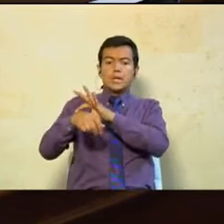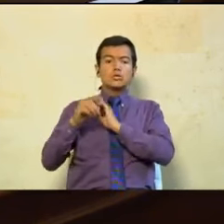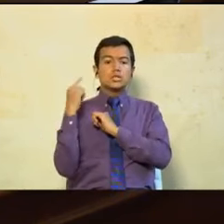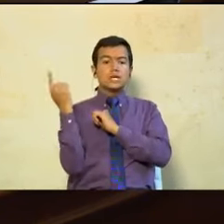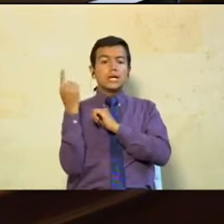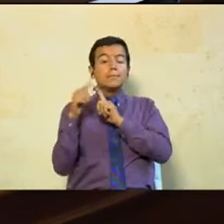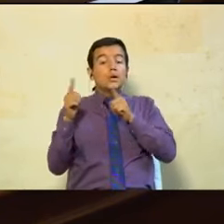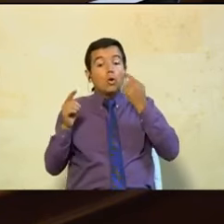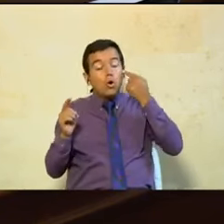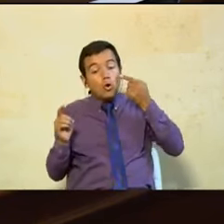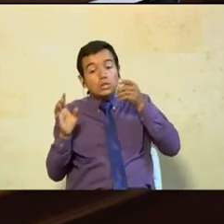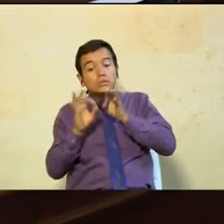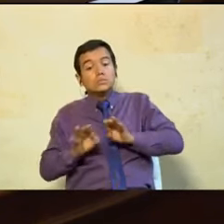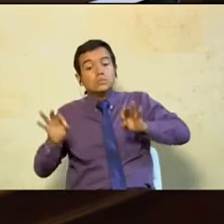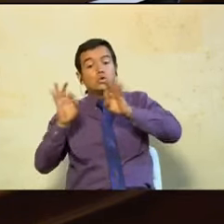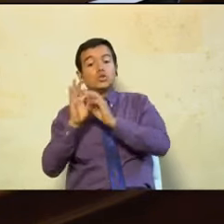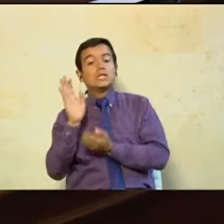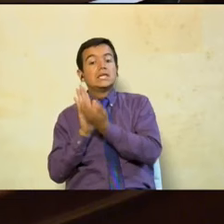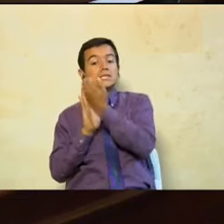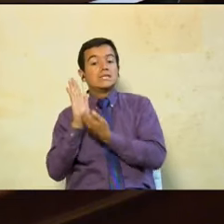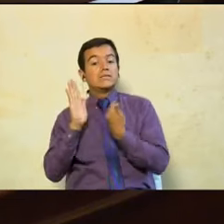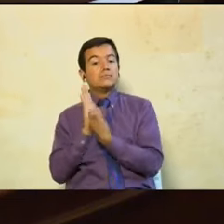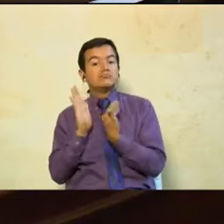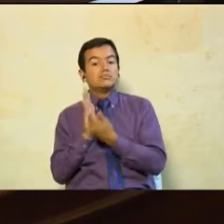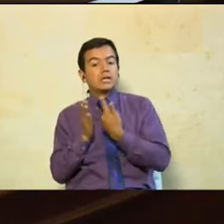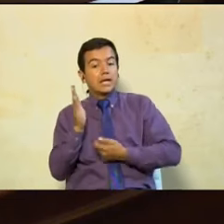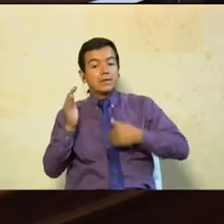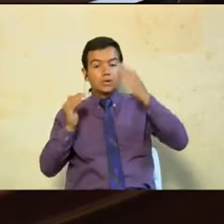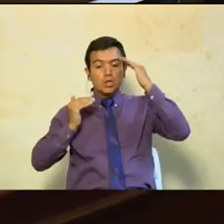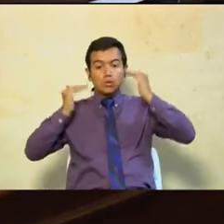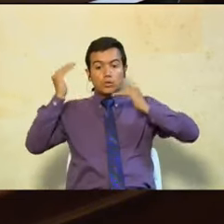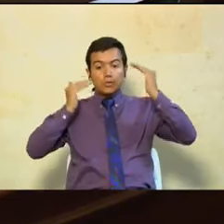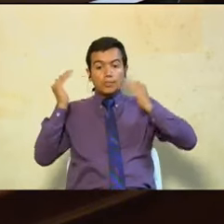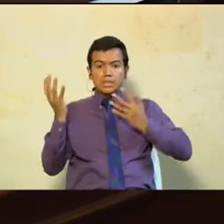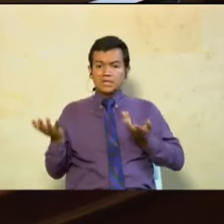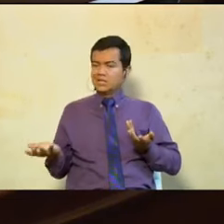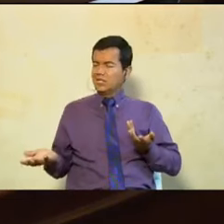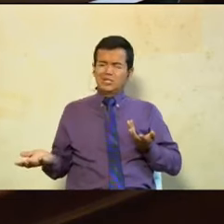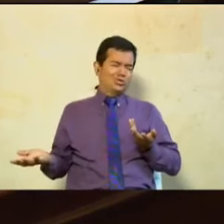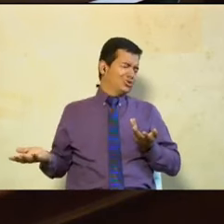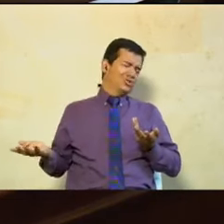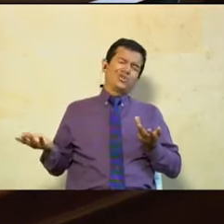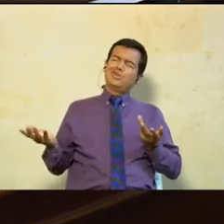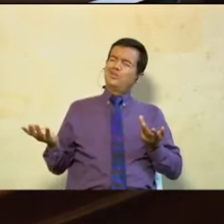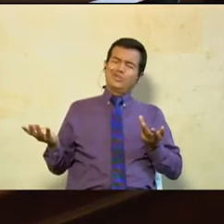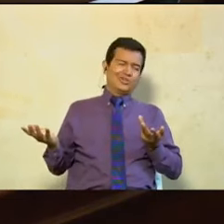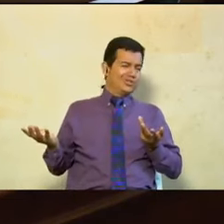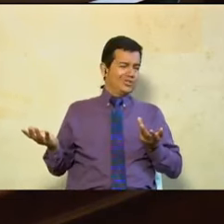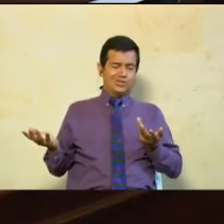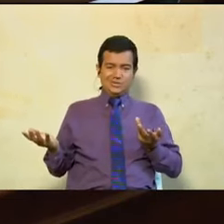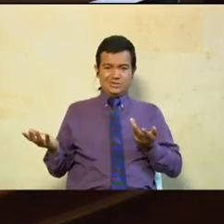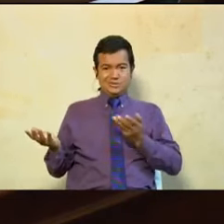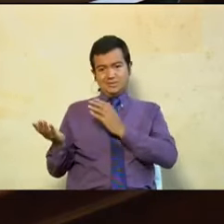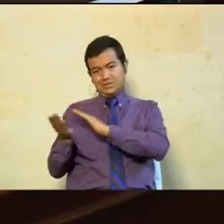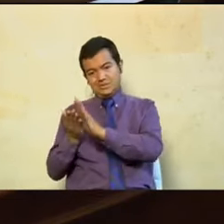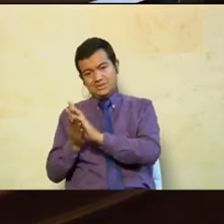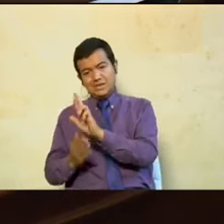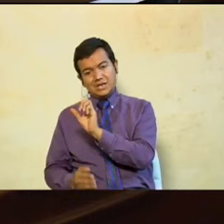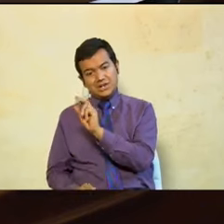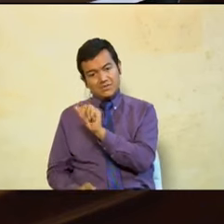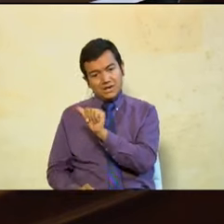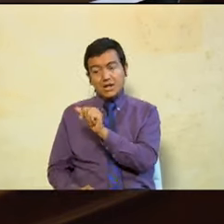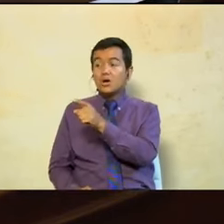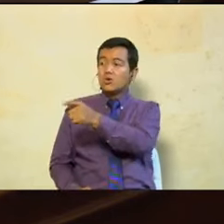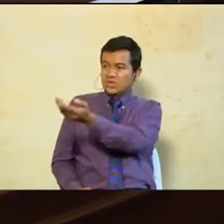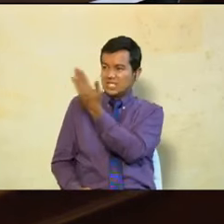cuando certifiquen las competencias requeridas no No no mire Rafa usted que es un